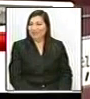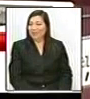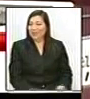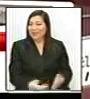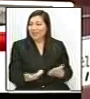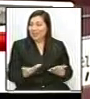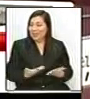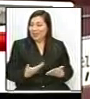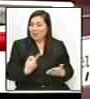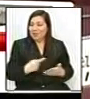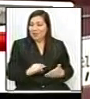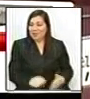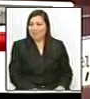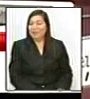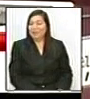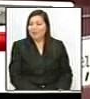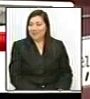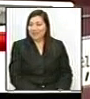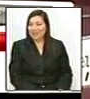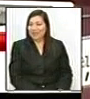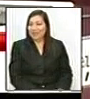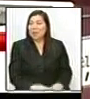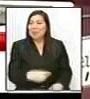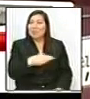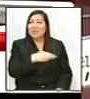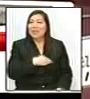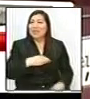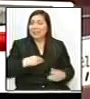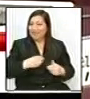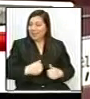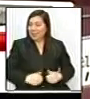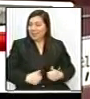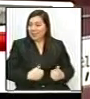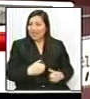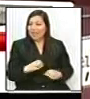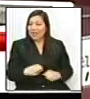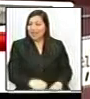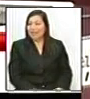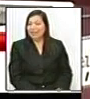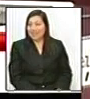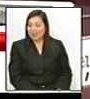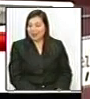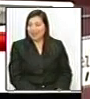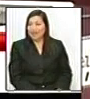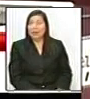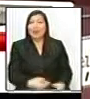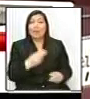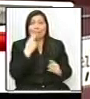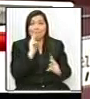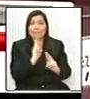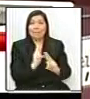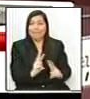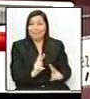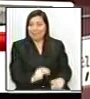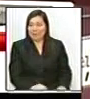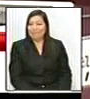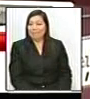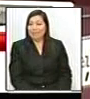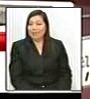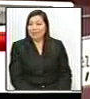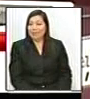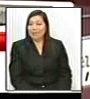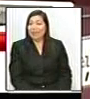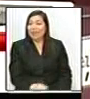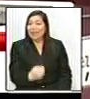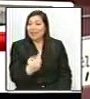Manantay y Arinacocha. Ya el Ministerio de Vivienda ha hecho el perfil viable,